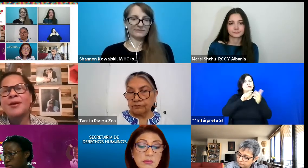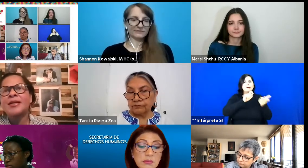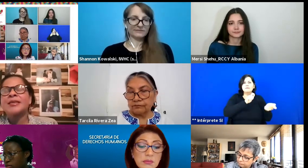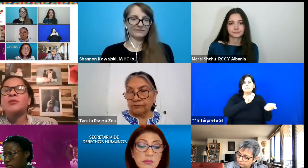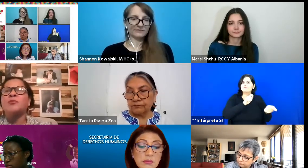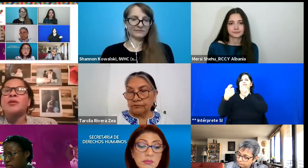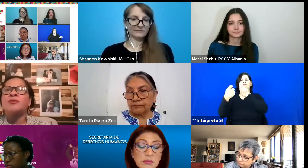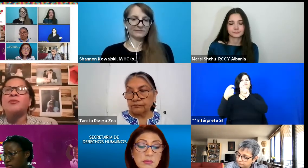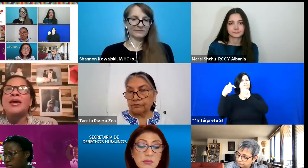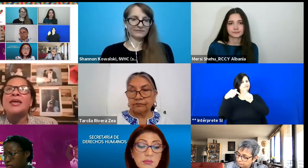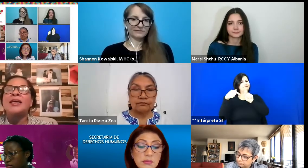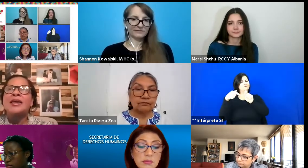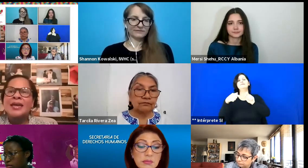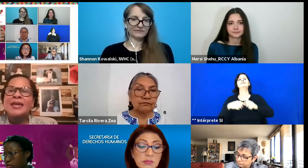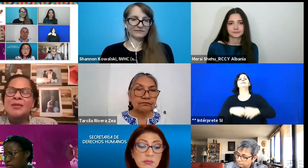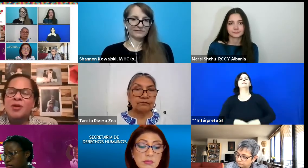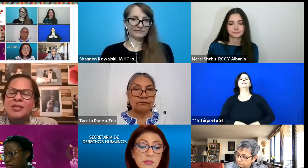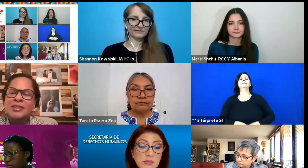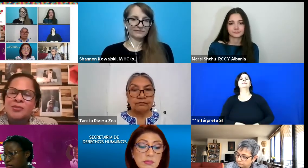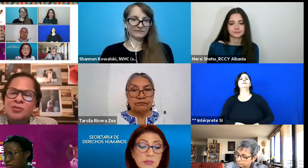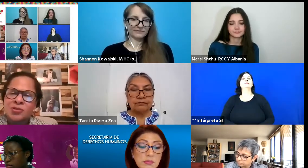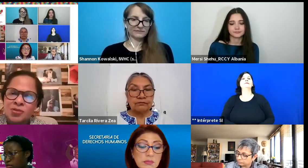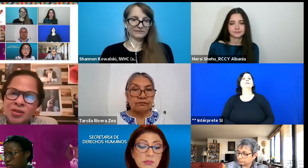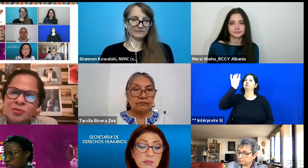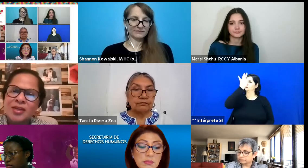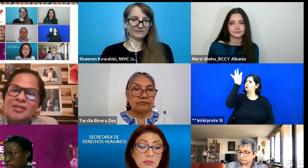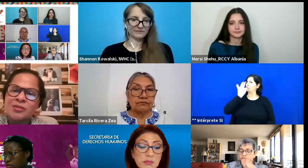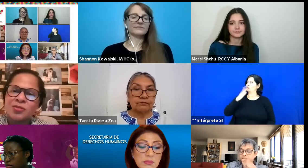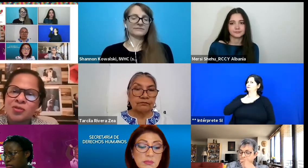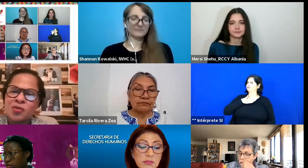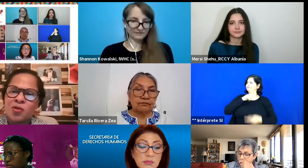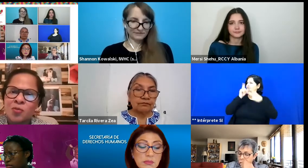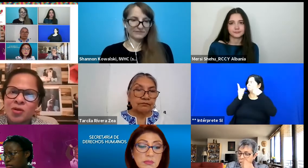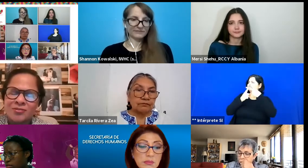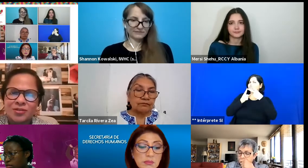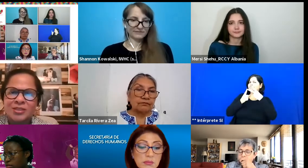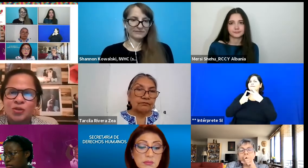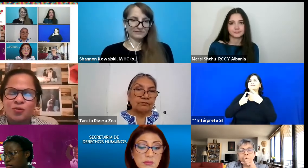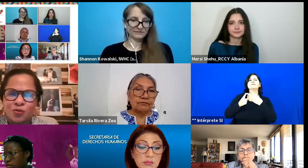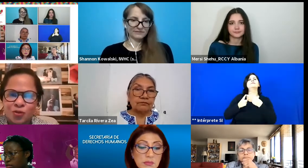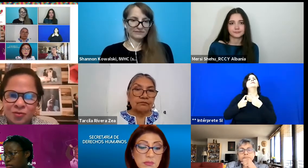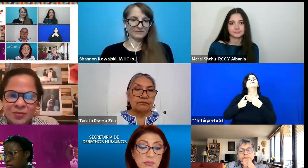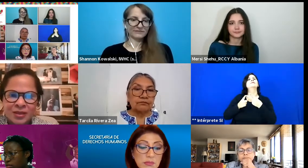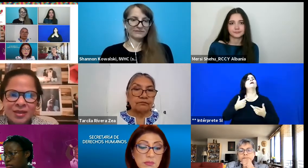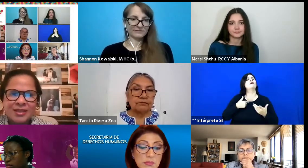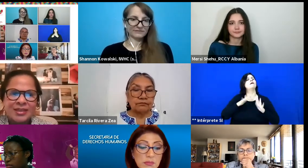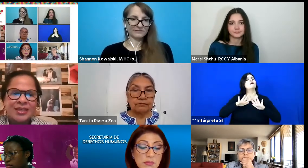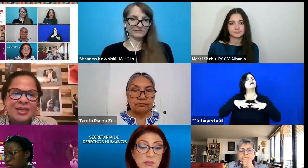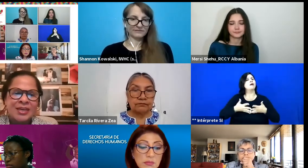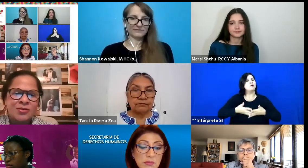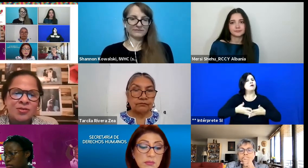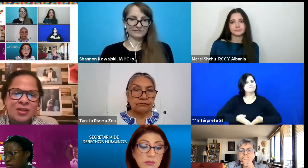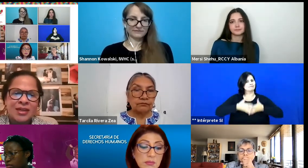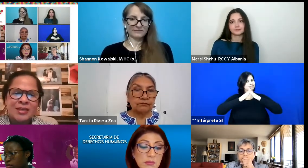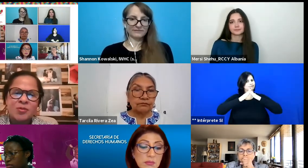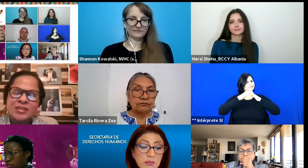segunda parte de tu pregunta es, ¿qué estamos haciendo nosotros en una institución como la Fundación Ford? Y te